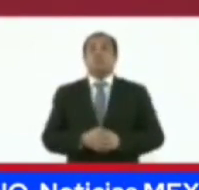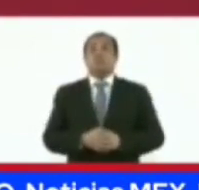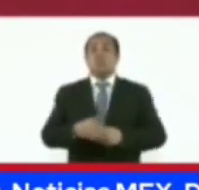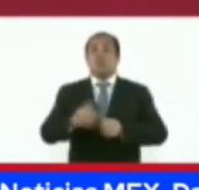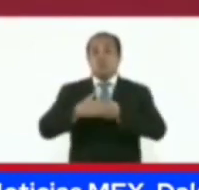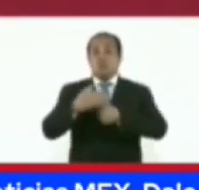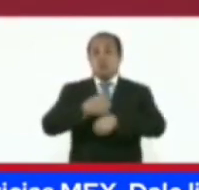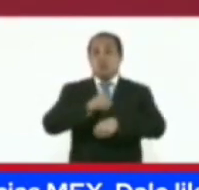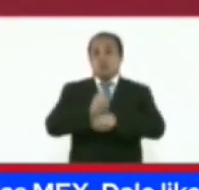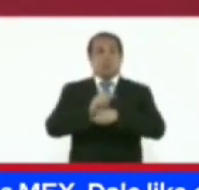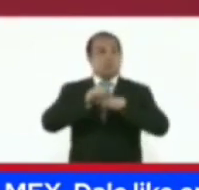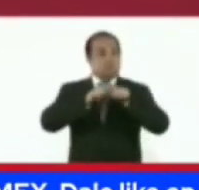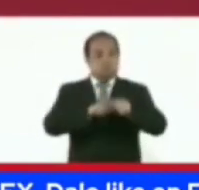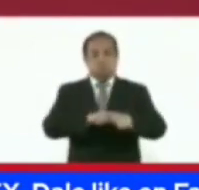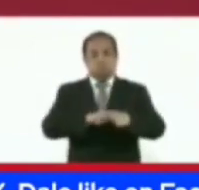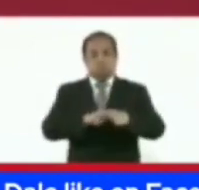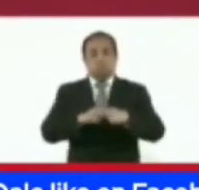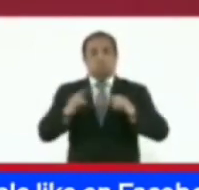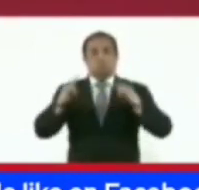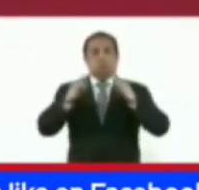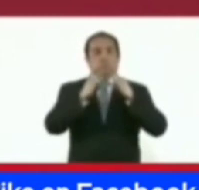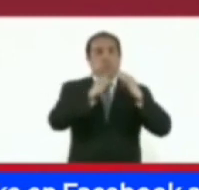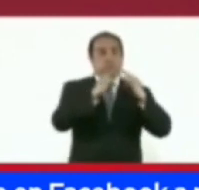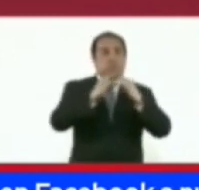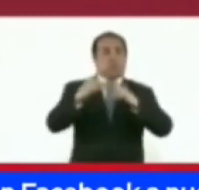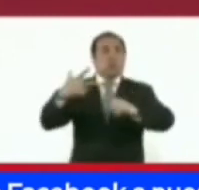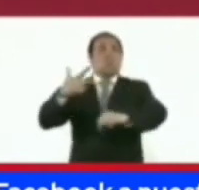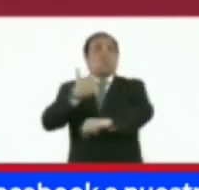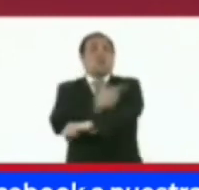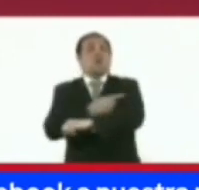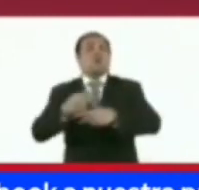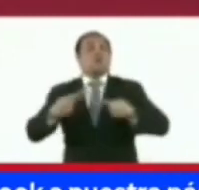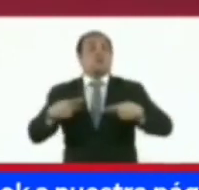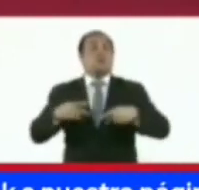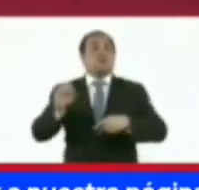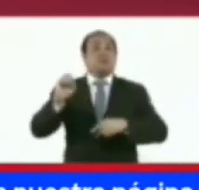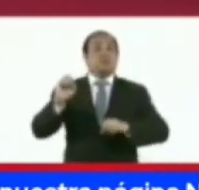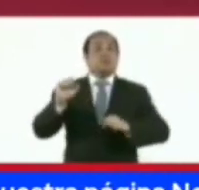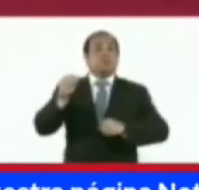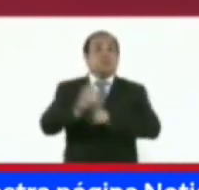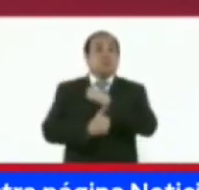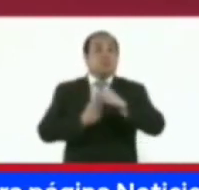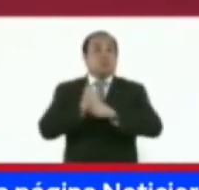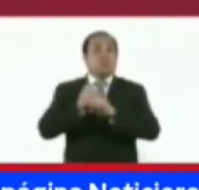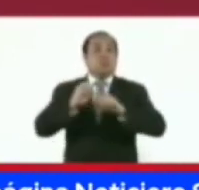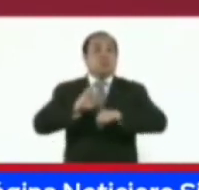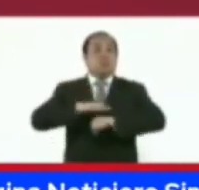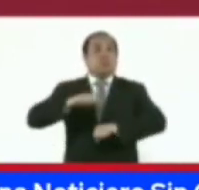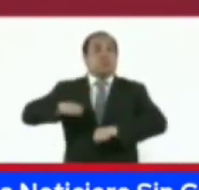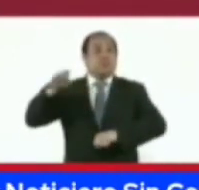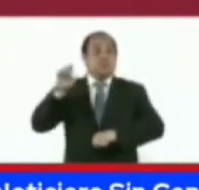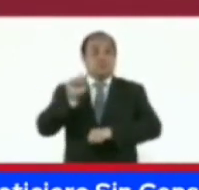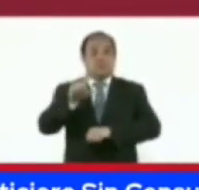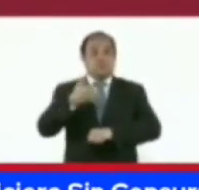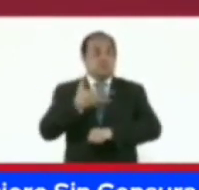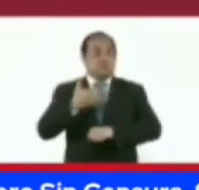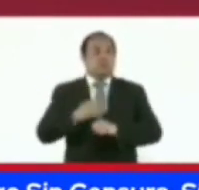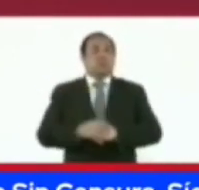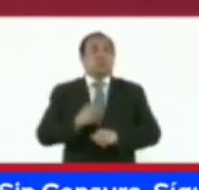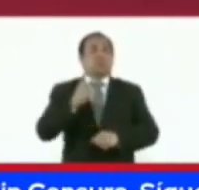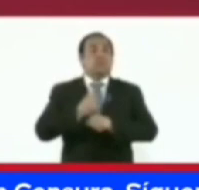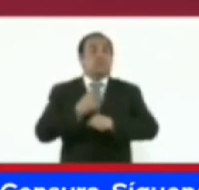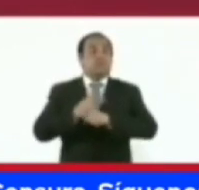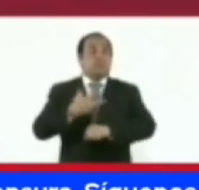La siguiente semana va a seguir la campaña de vacunación para personas de 60 años y más. Viene ya también la